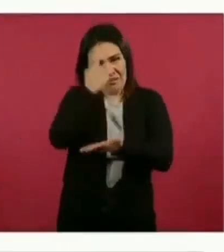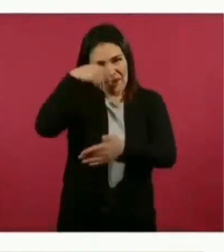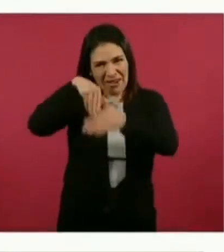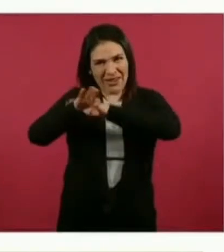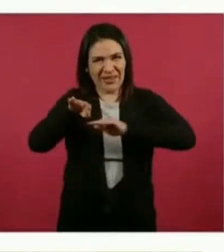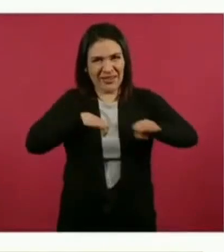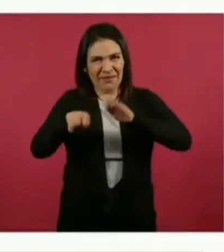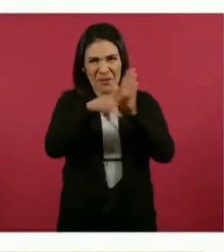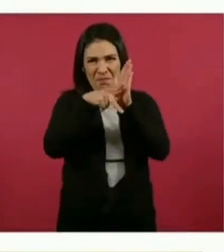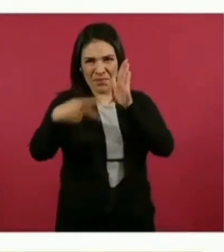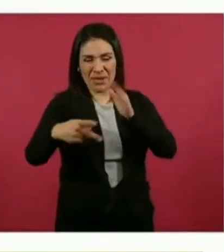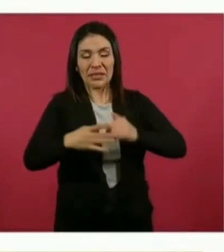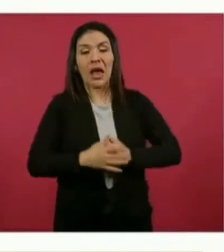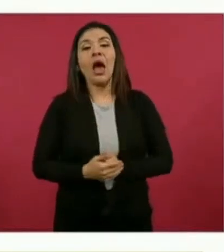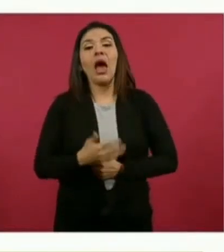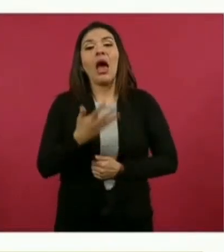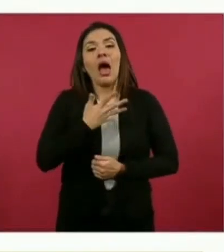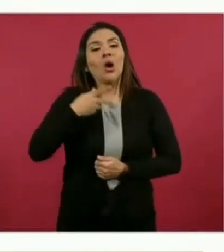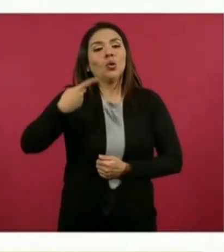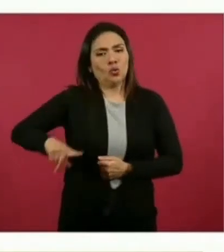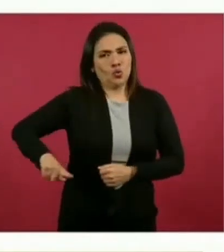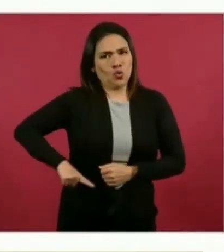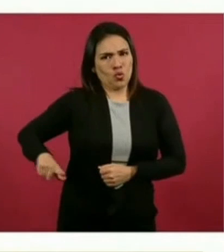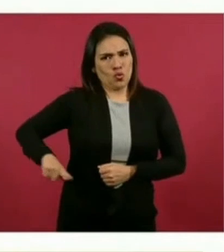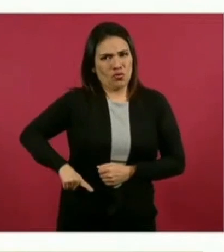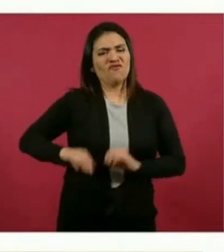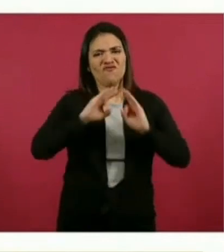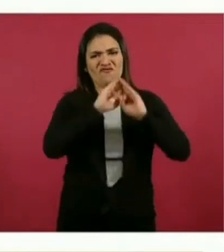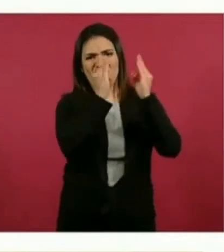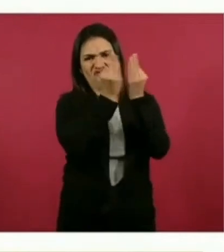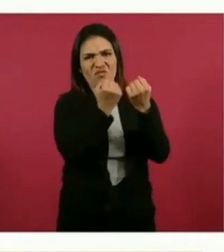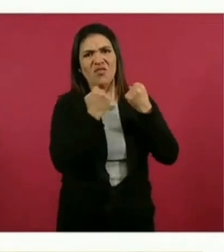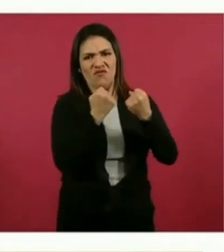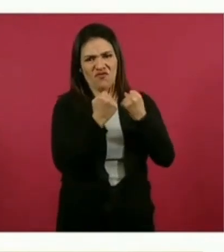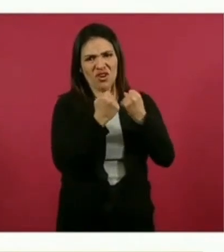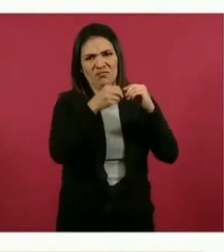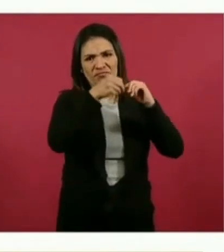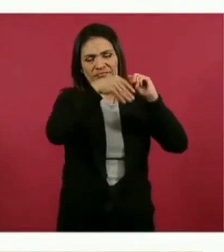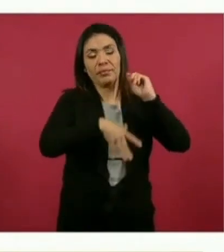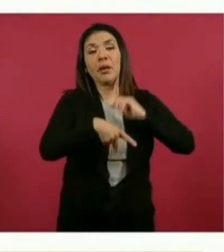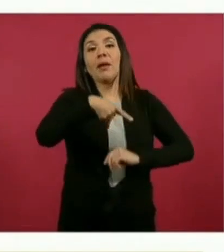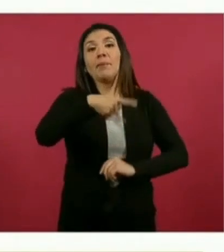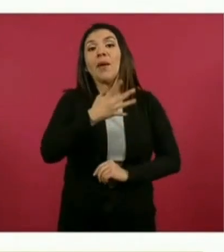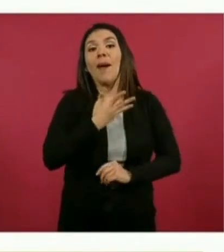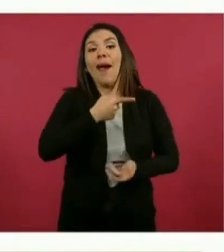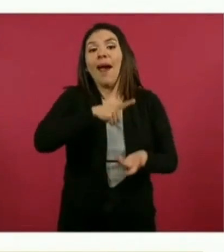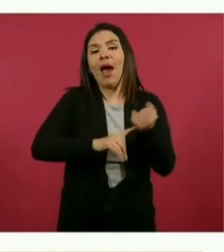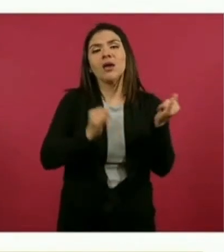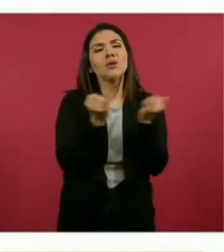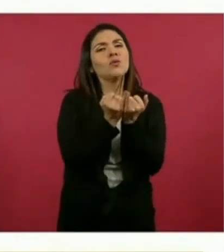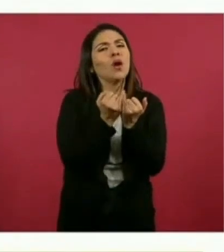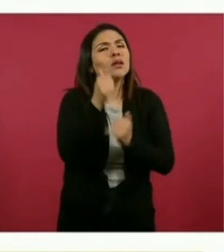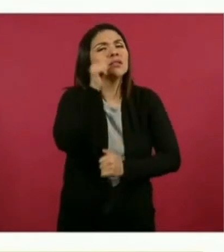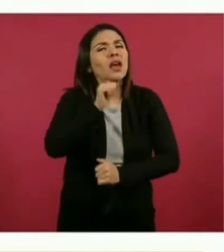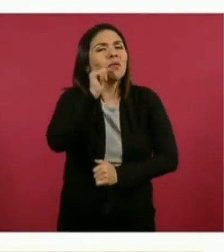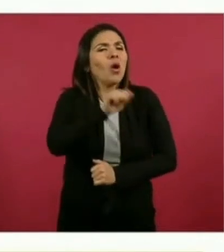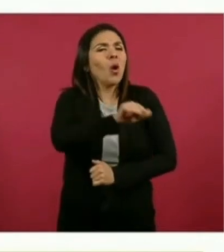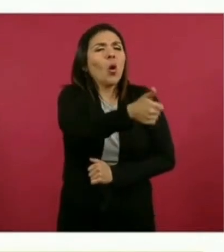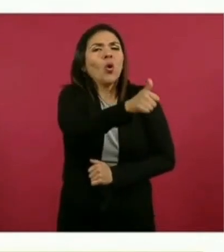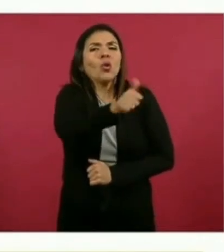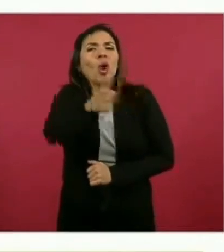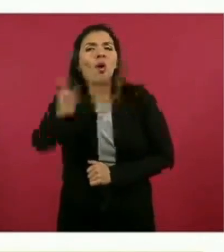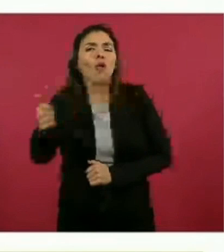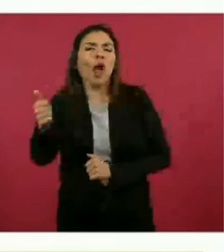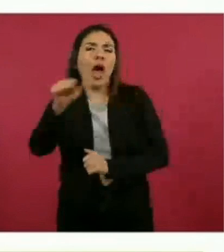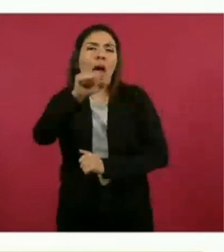infraestructura general con la que cuenta el gobierno, tiene, obviamente, como toda aplicación,